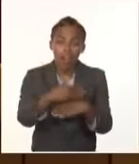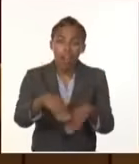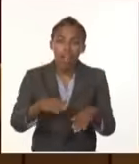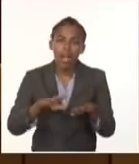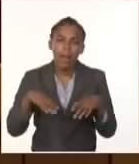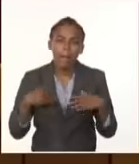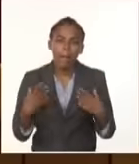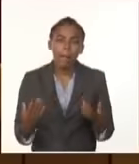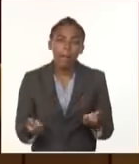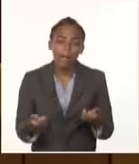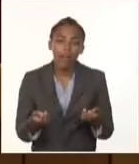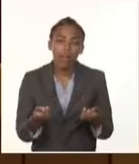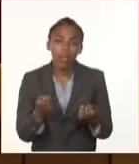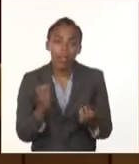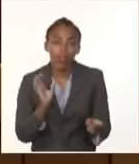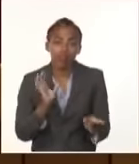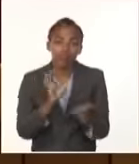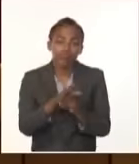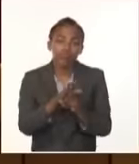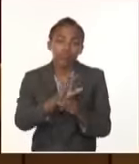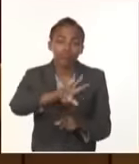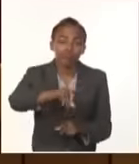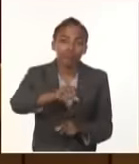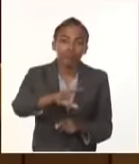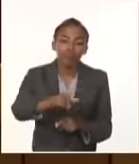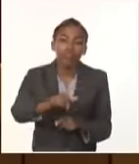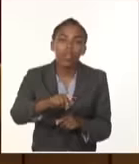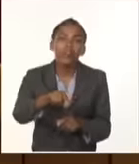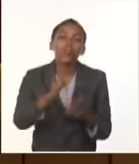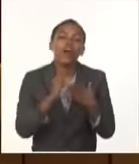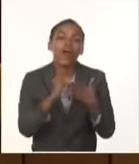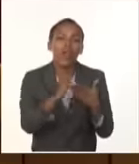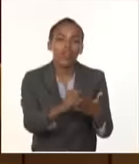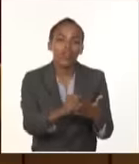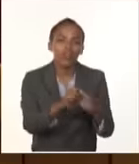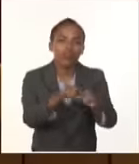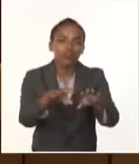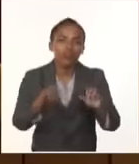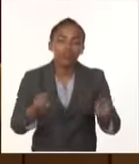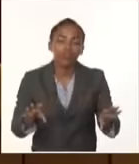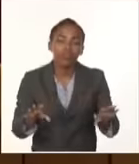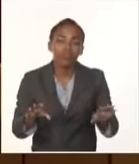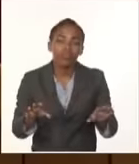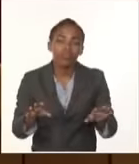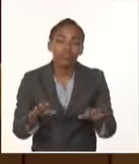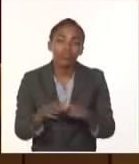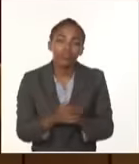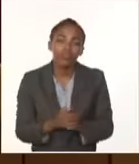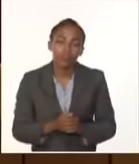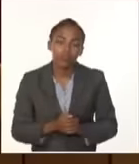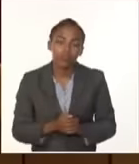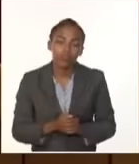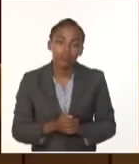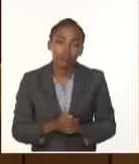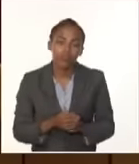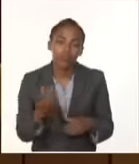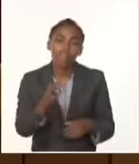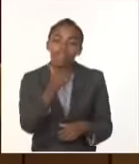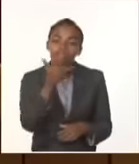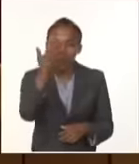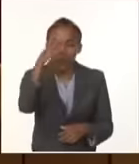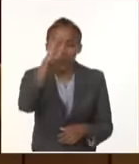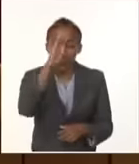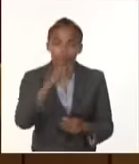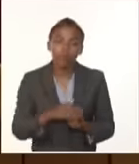un escenario de inseguridad a favor de sus propósitos desestabilizadores. El accionar permanente del Ministerio del